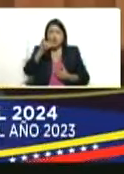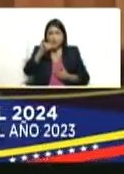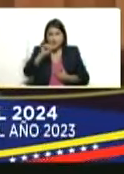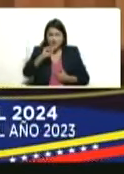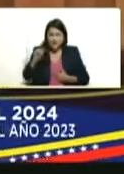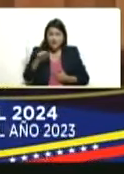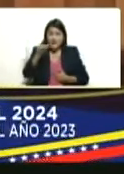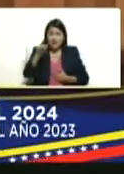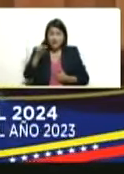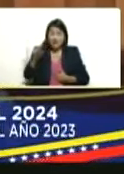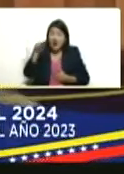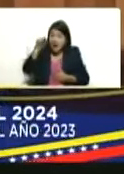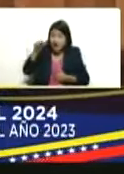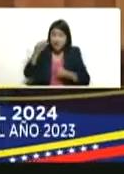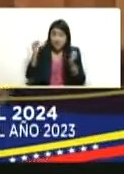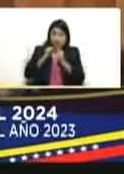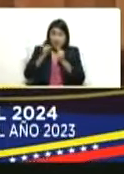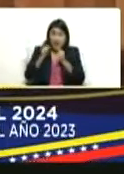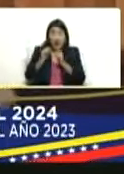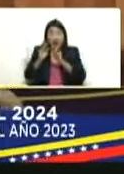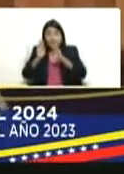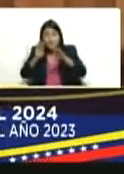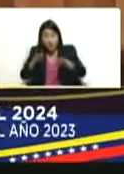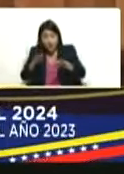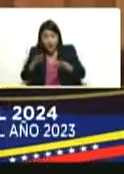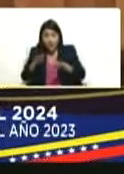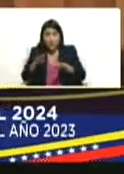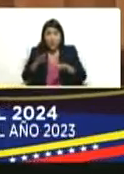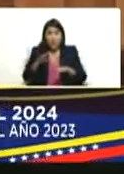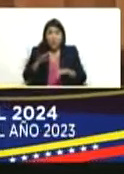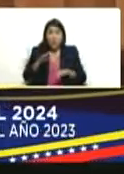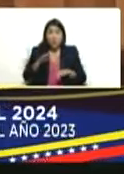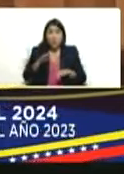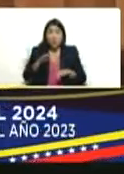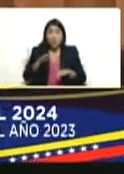desde Bogotá, con el apoyo de Uribe, de Iván Duque,